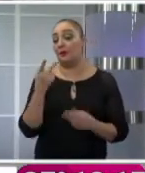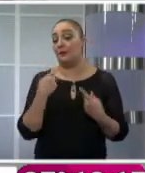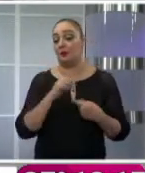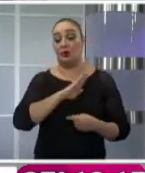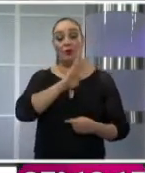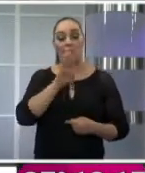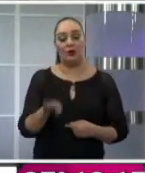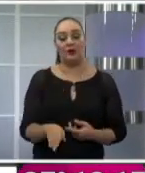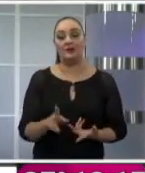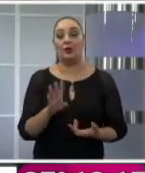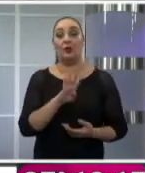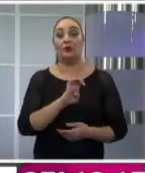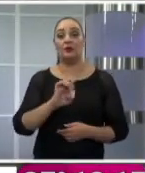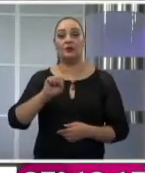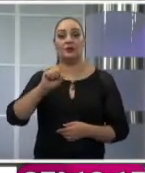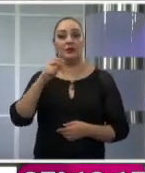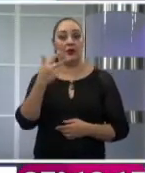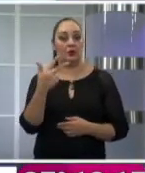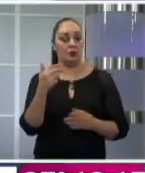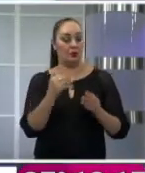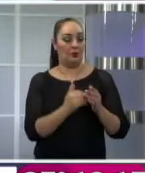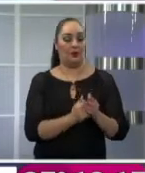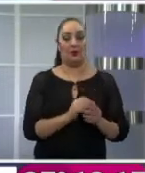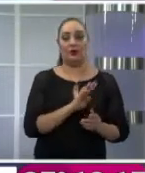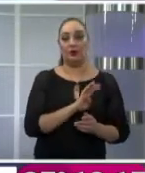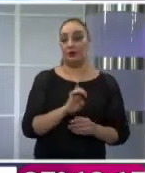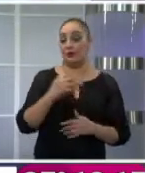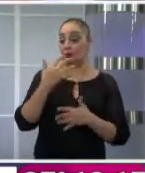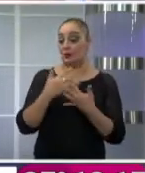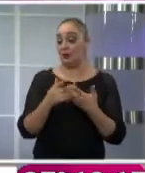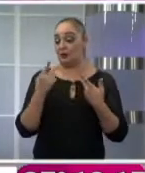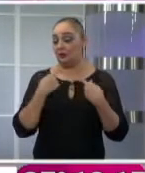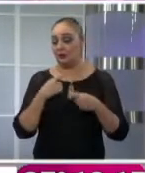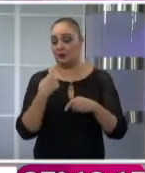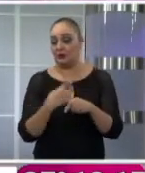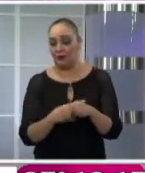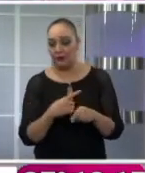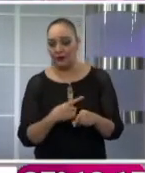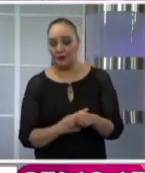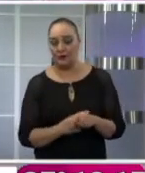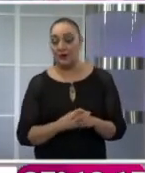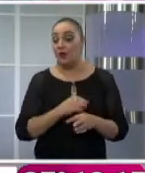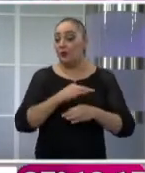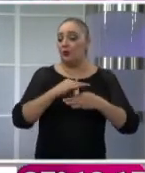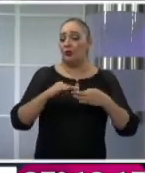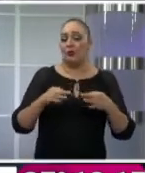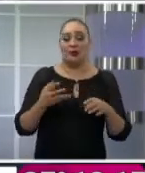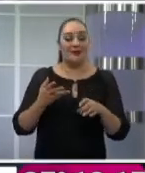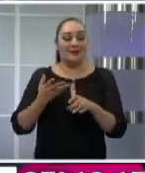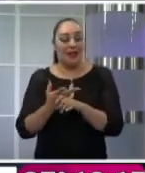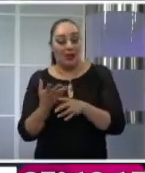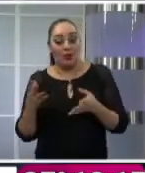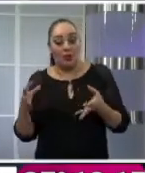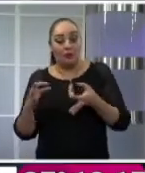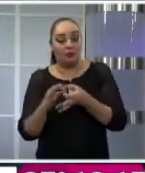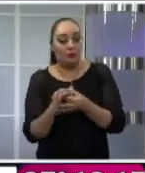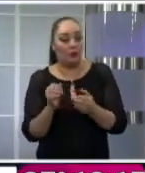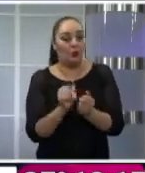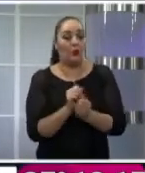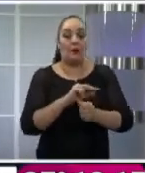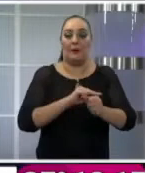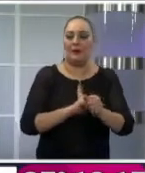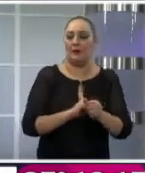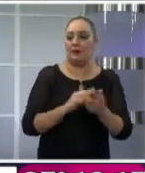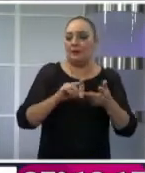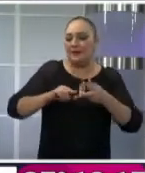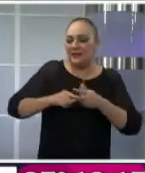468 mil 415 contagios el estado y el sector médico emprendieron así una batalla que implicó la